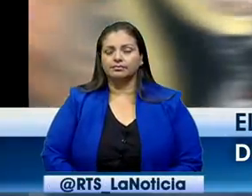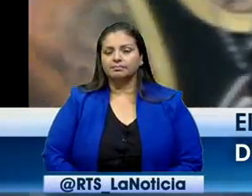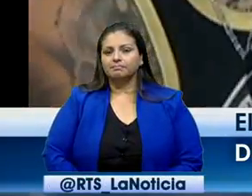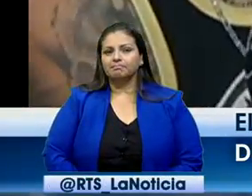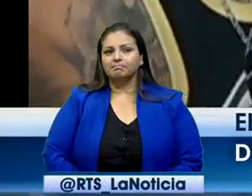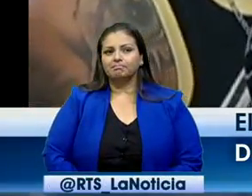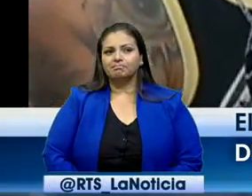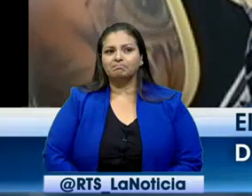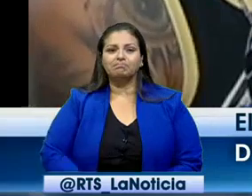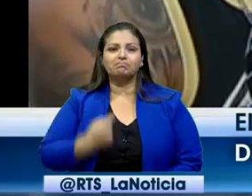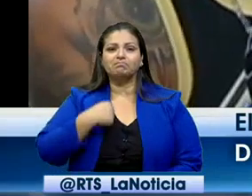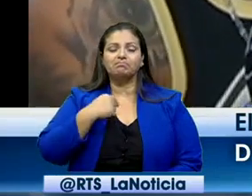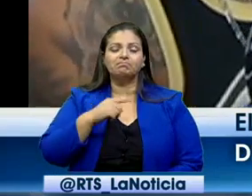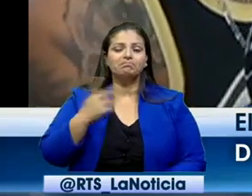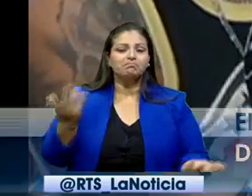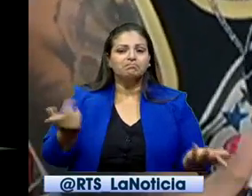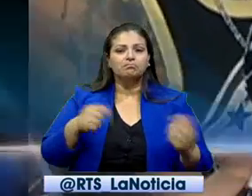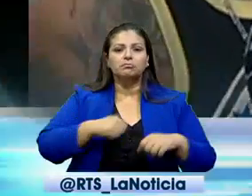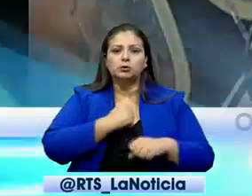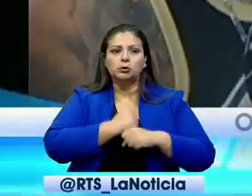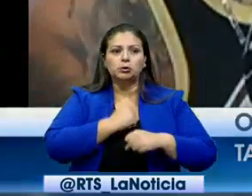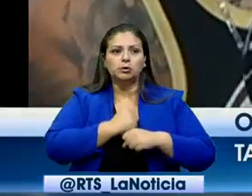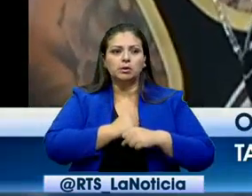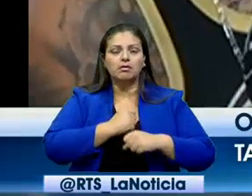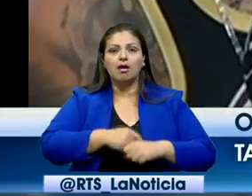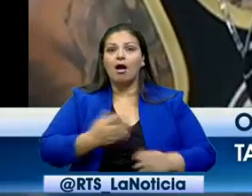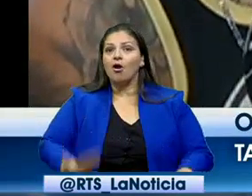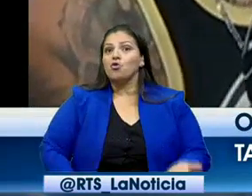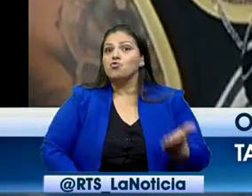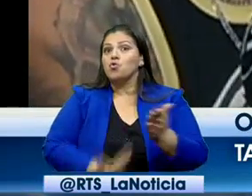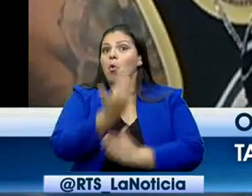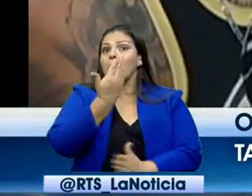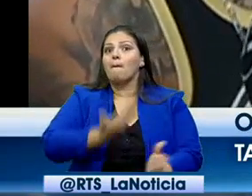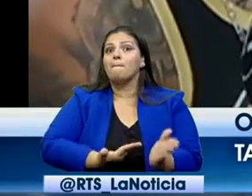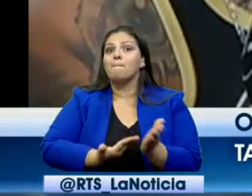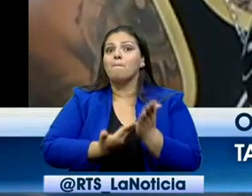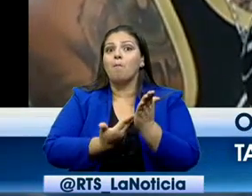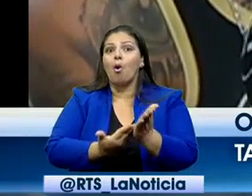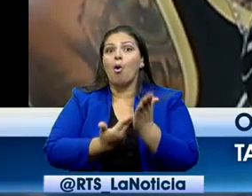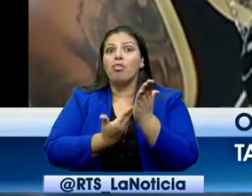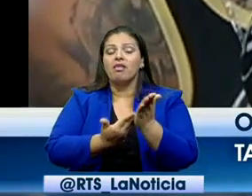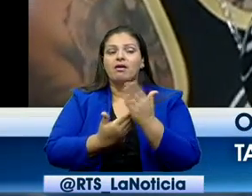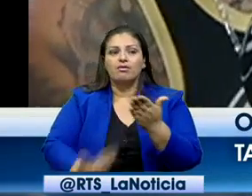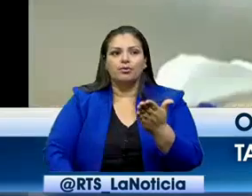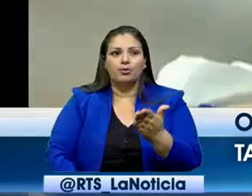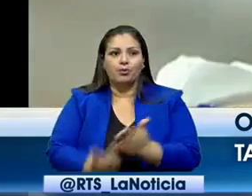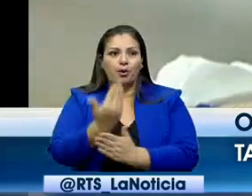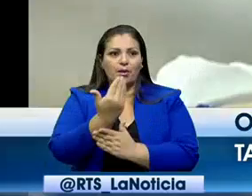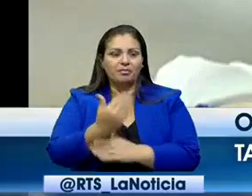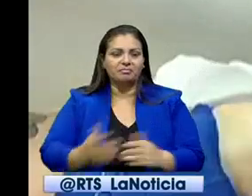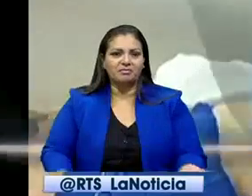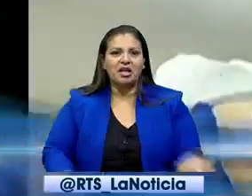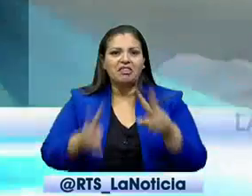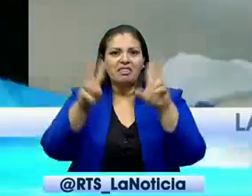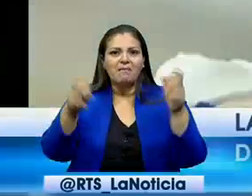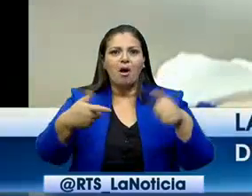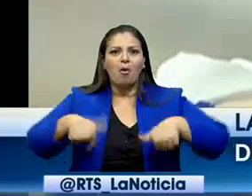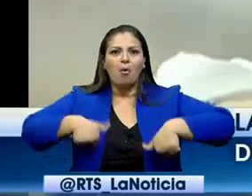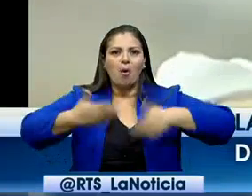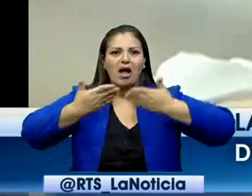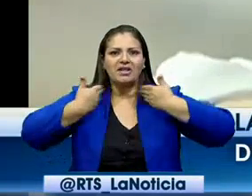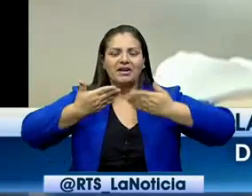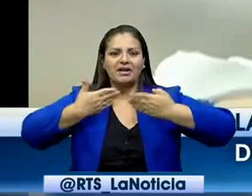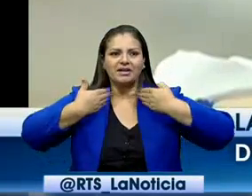y pues tenemos una buena idea y tratamos de hacer algo de la ciudad. Siempre que vamos a una ciudad buscamos un